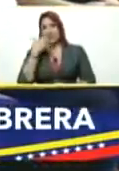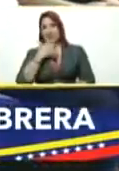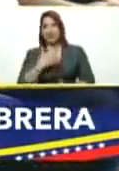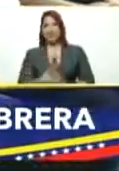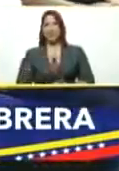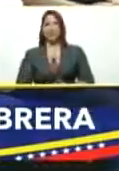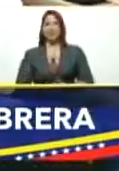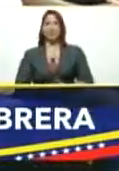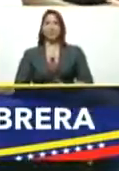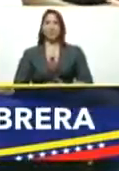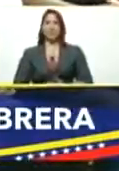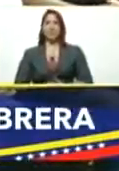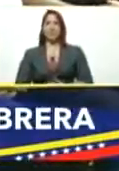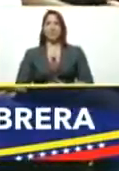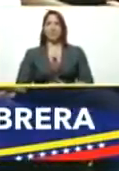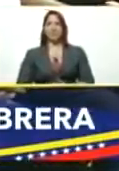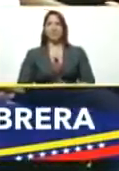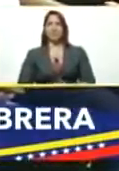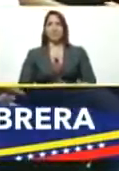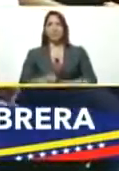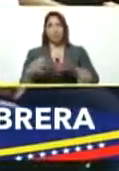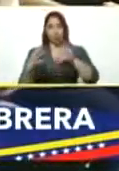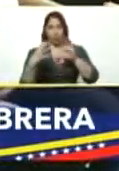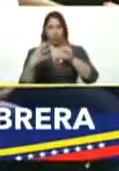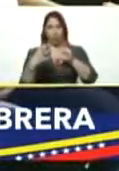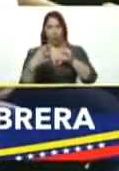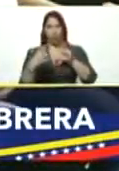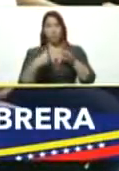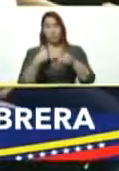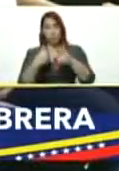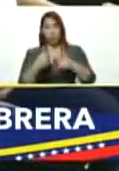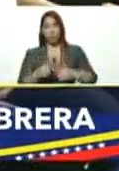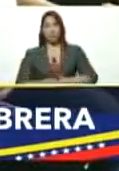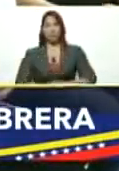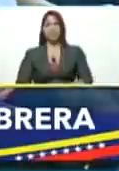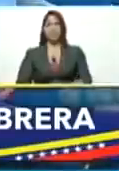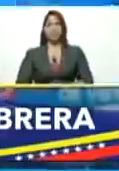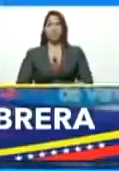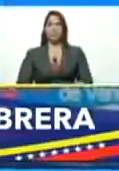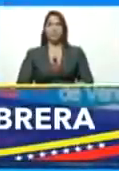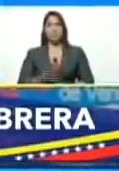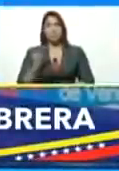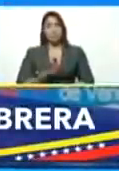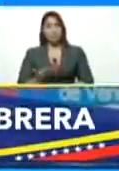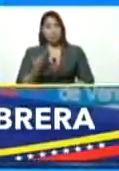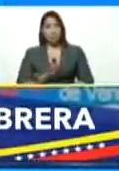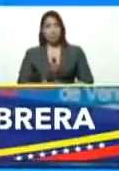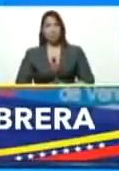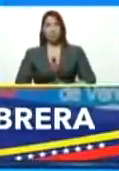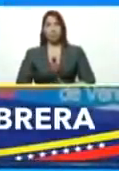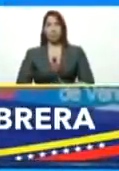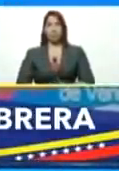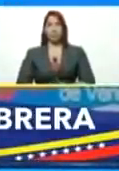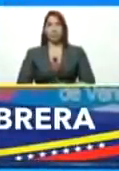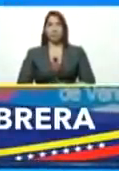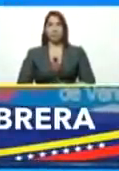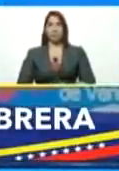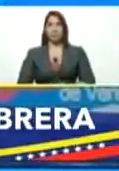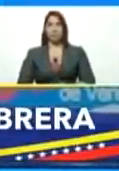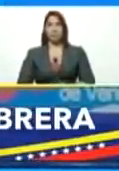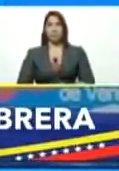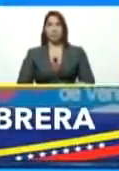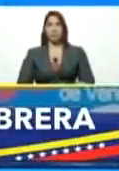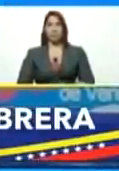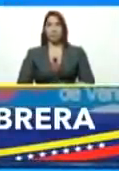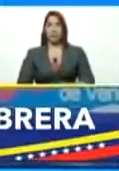jajaja entonces muy importante el aporte